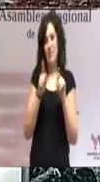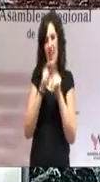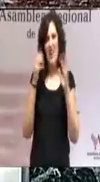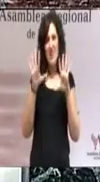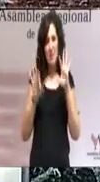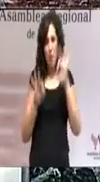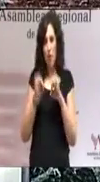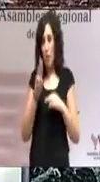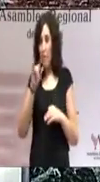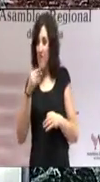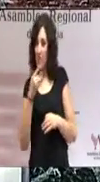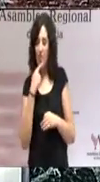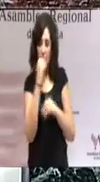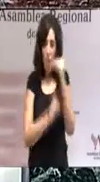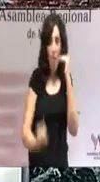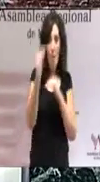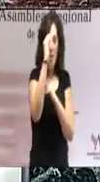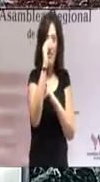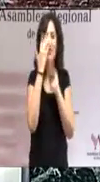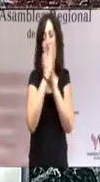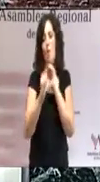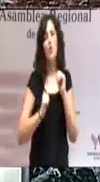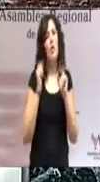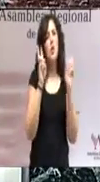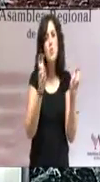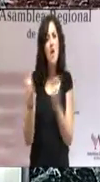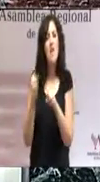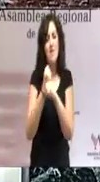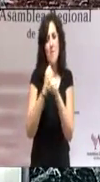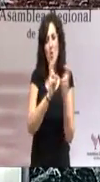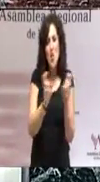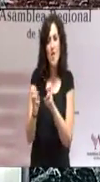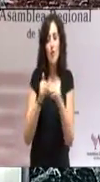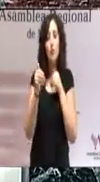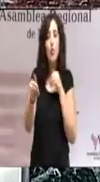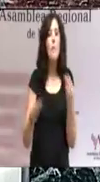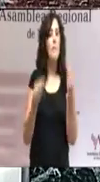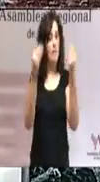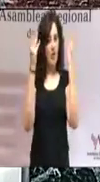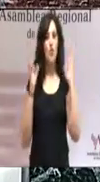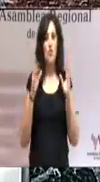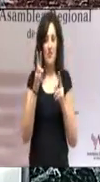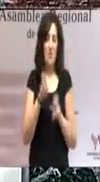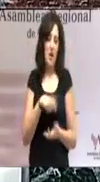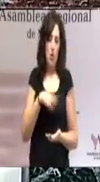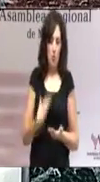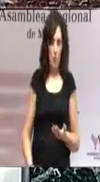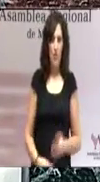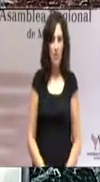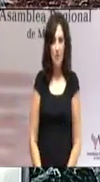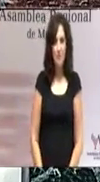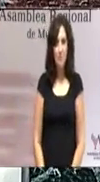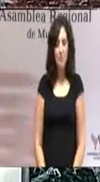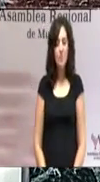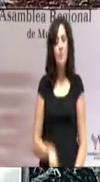10% de nuestro PIB, se traducirá en nuevas oportunidades, nuevos empleos y más futuro para esta región. Aquí también lo